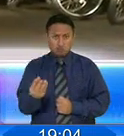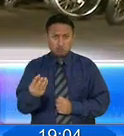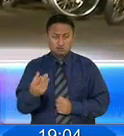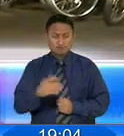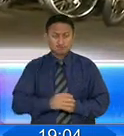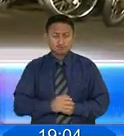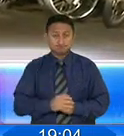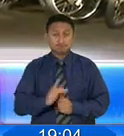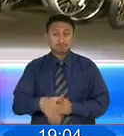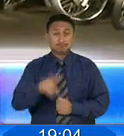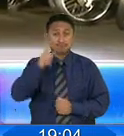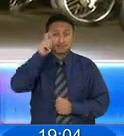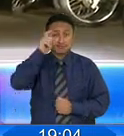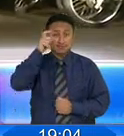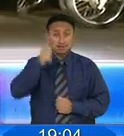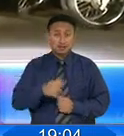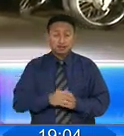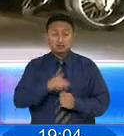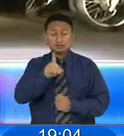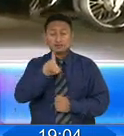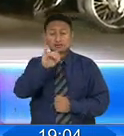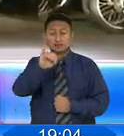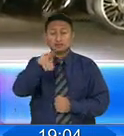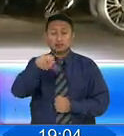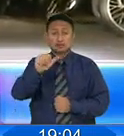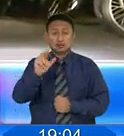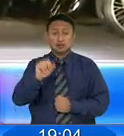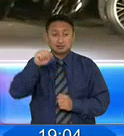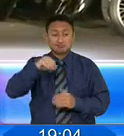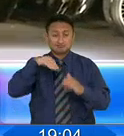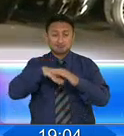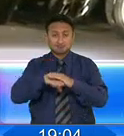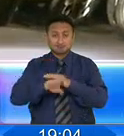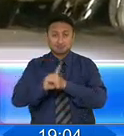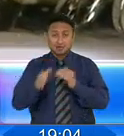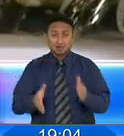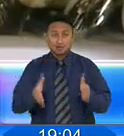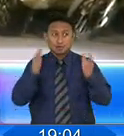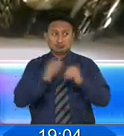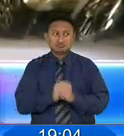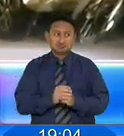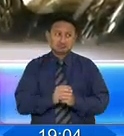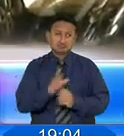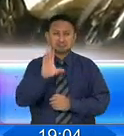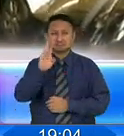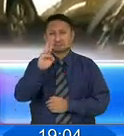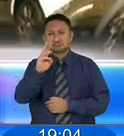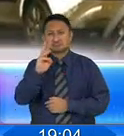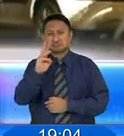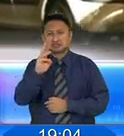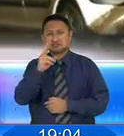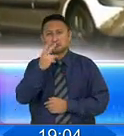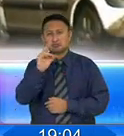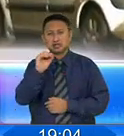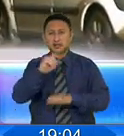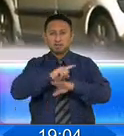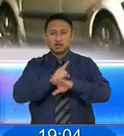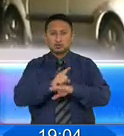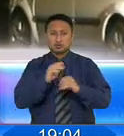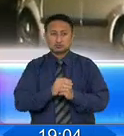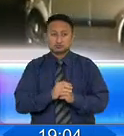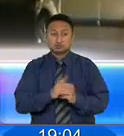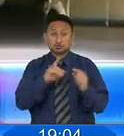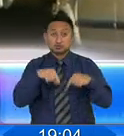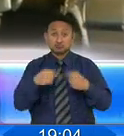fiscal general del estado, Diana Salazar, pues ingresó a esta dependencia a eso de las 18:20. Nosotros estamos